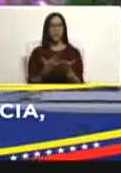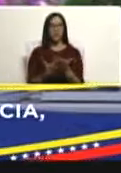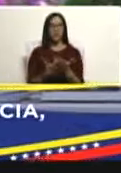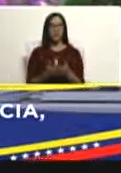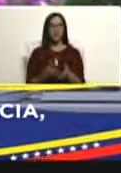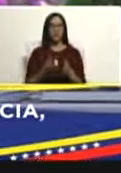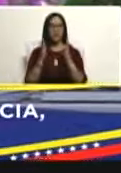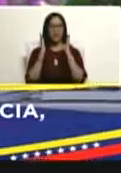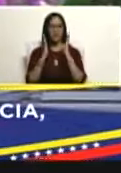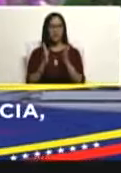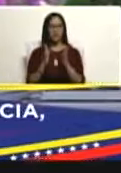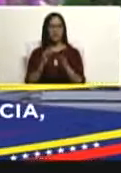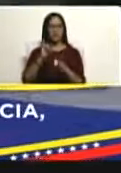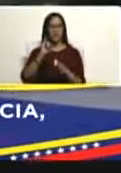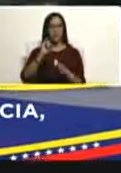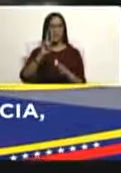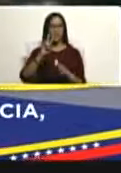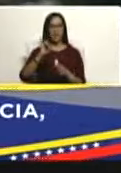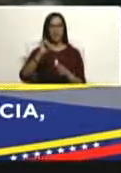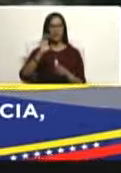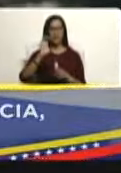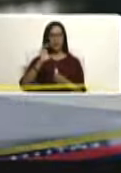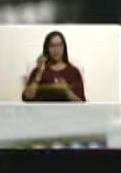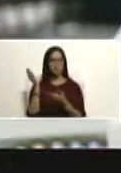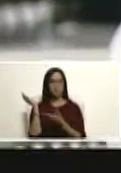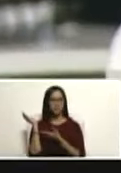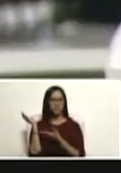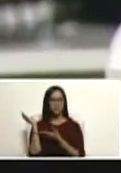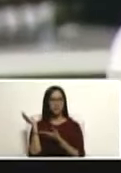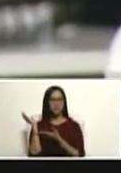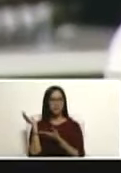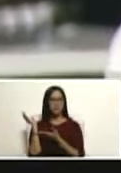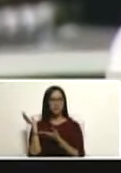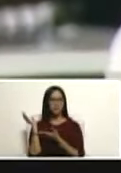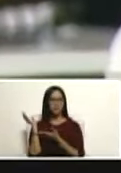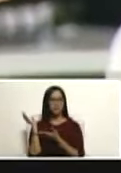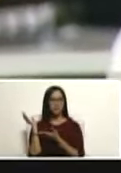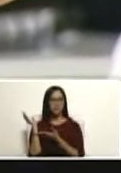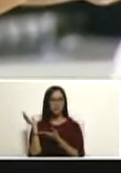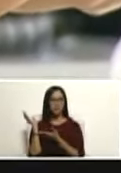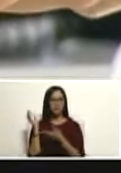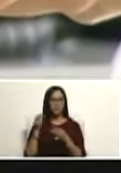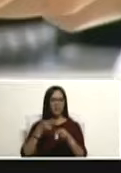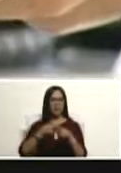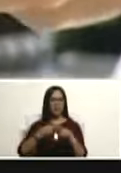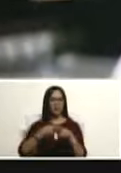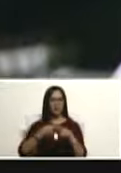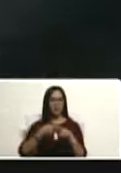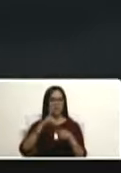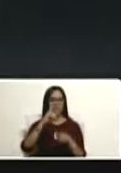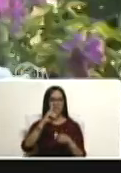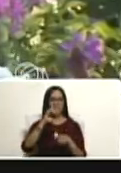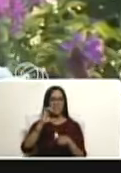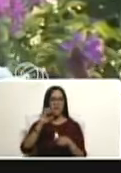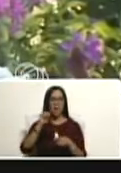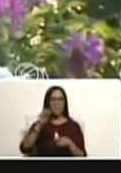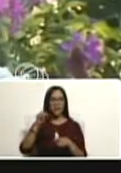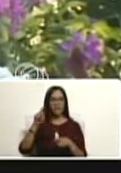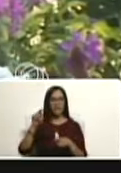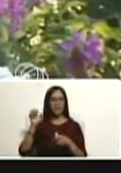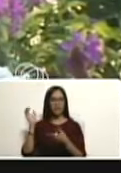para que estuviese en el IBIC. Igualmente... Ponle la cámara, eso es. Aquí está la cuchilla de diamante, en mi mano.